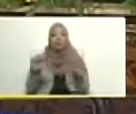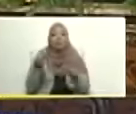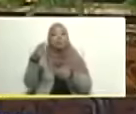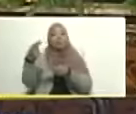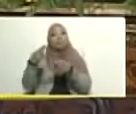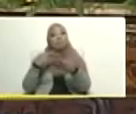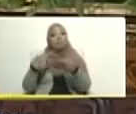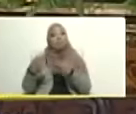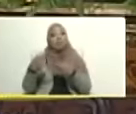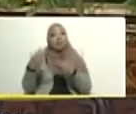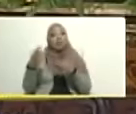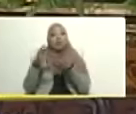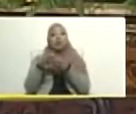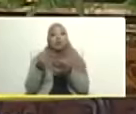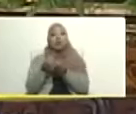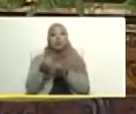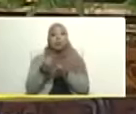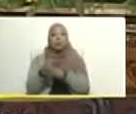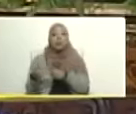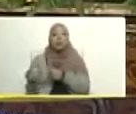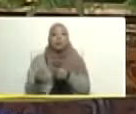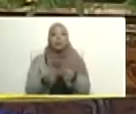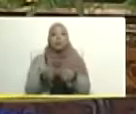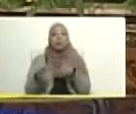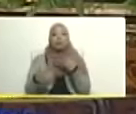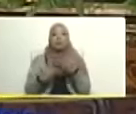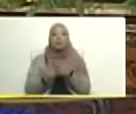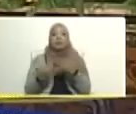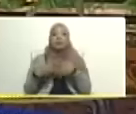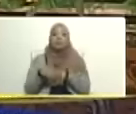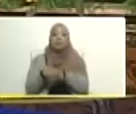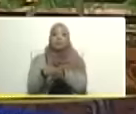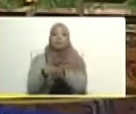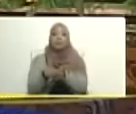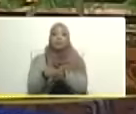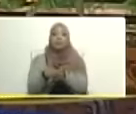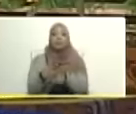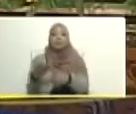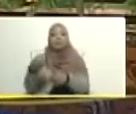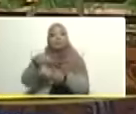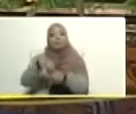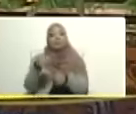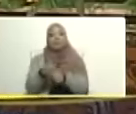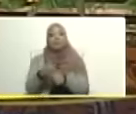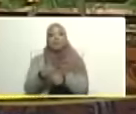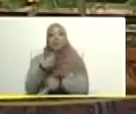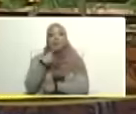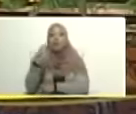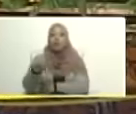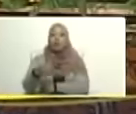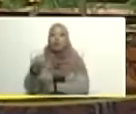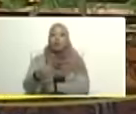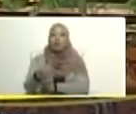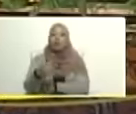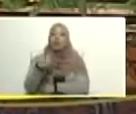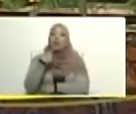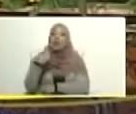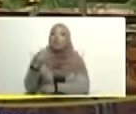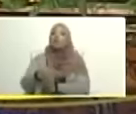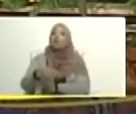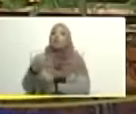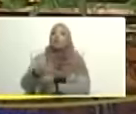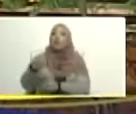hayan paralizado su comercio, la interacción de sus poblaciones, es de verdad,